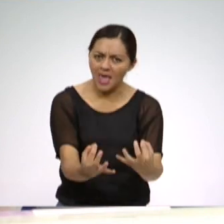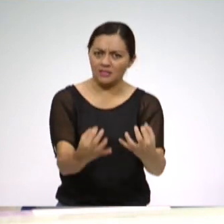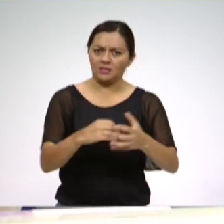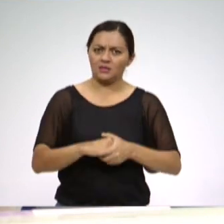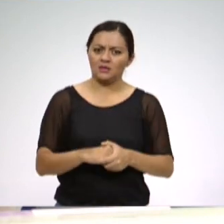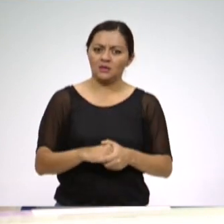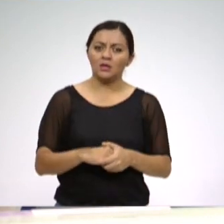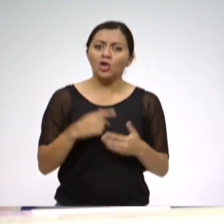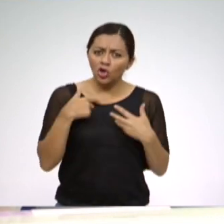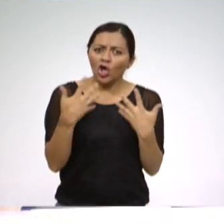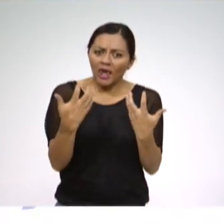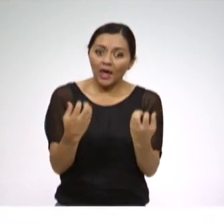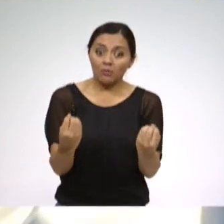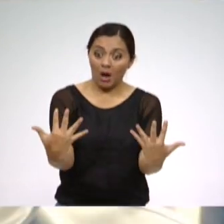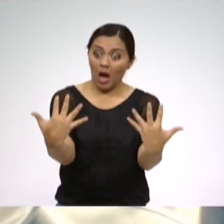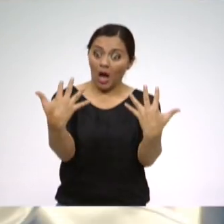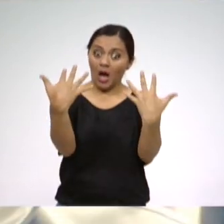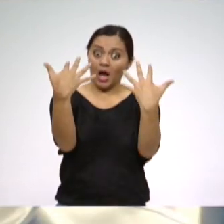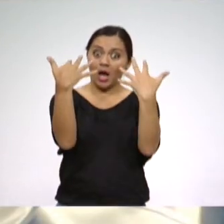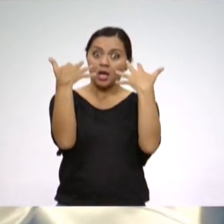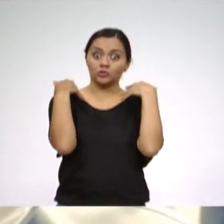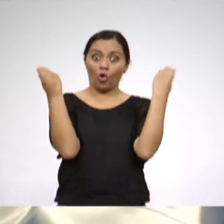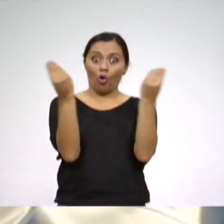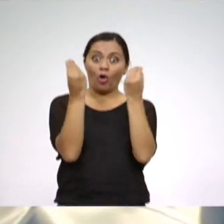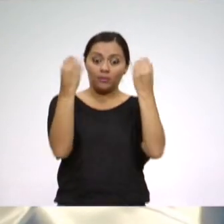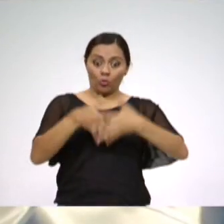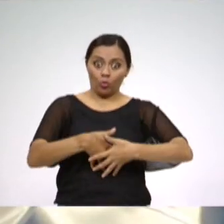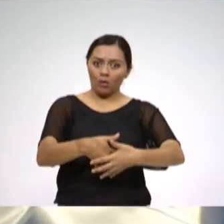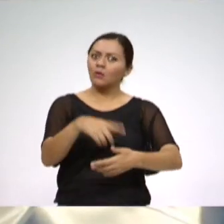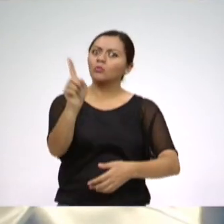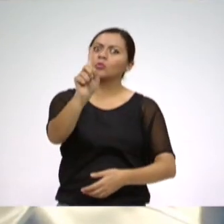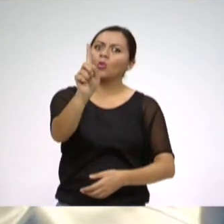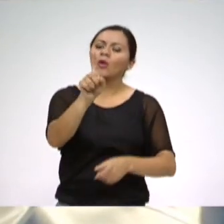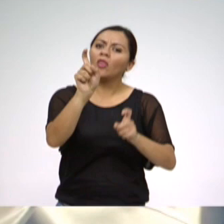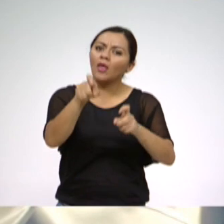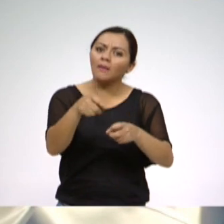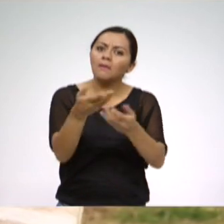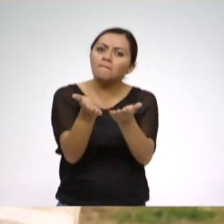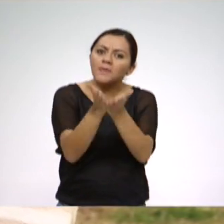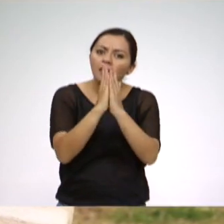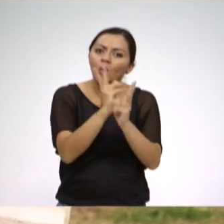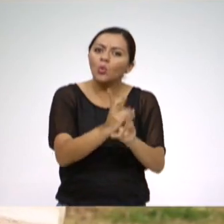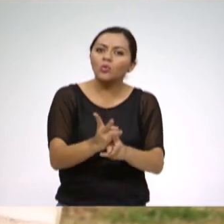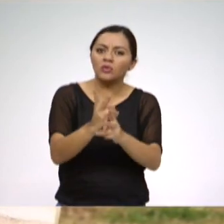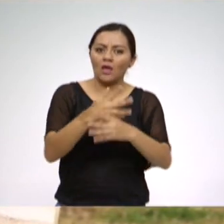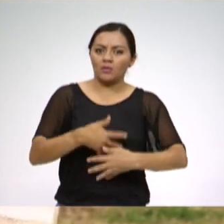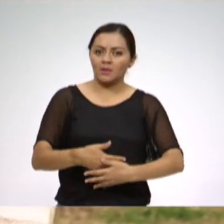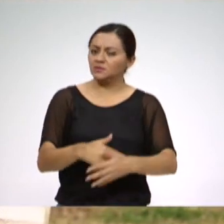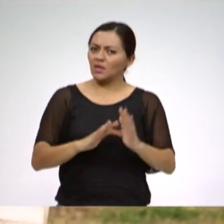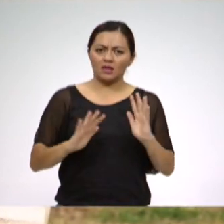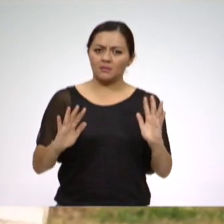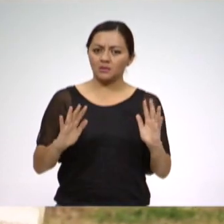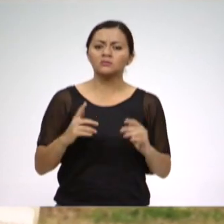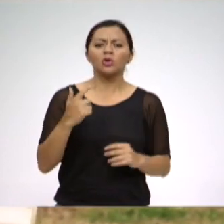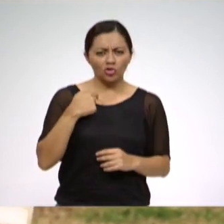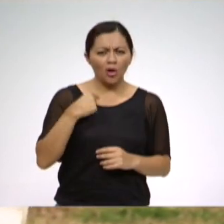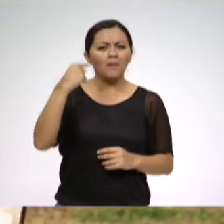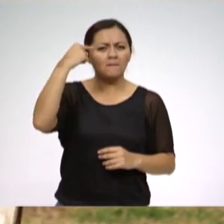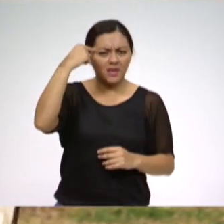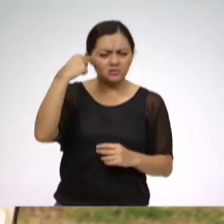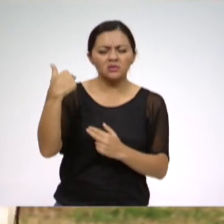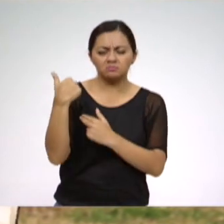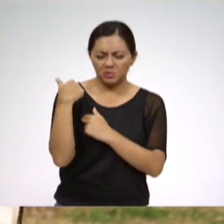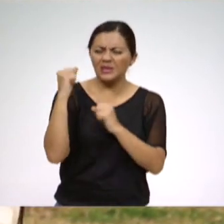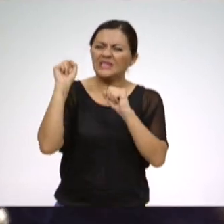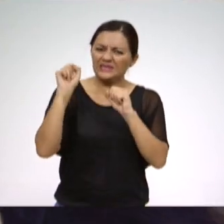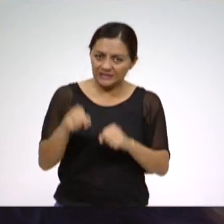vengan más adolescentes embarazadas, que lo que queremos es que vengan a prevenir el embarazo. Creo que sí se puede ser responsable, se tiene que tener